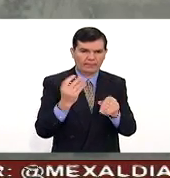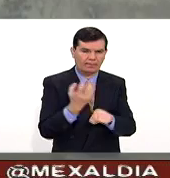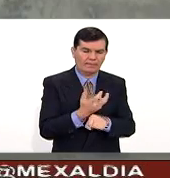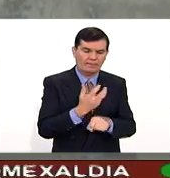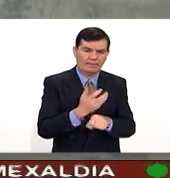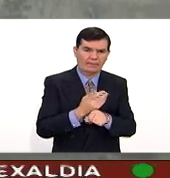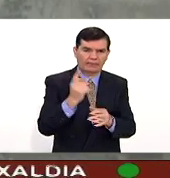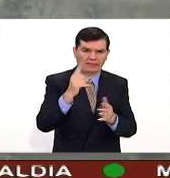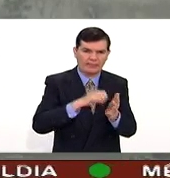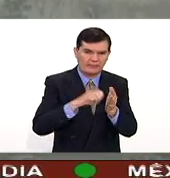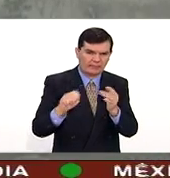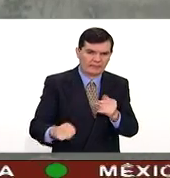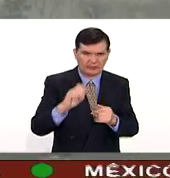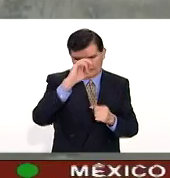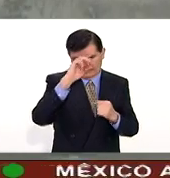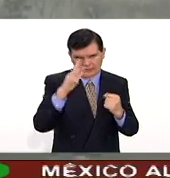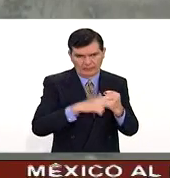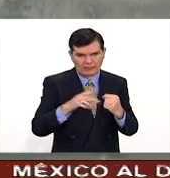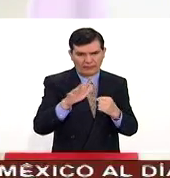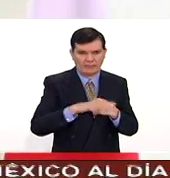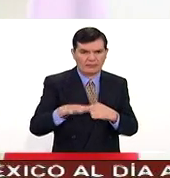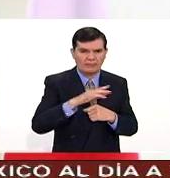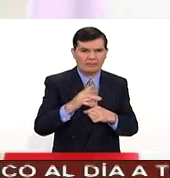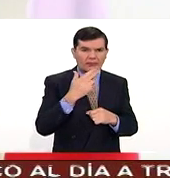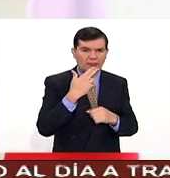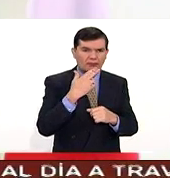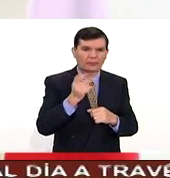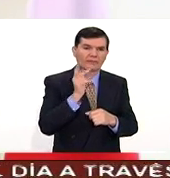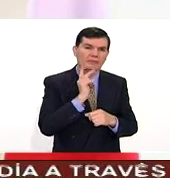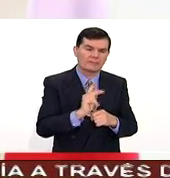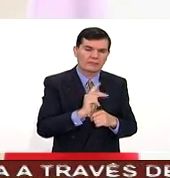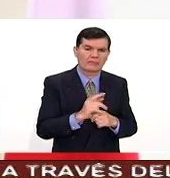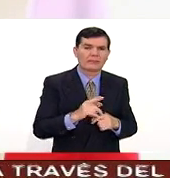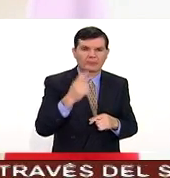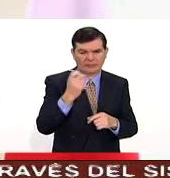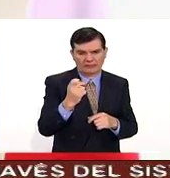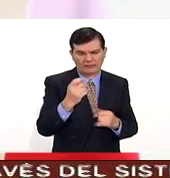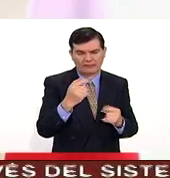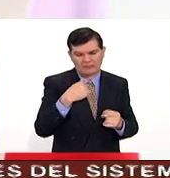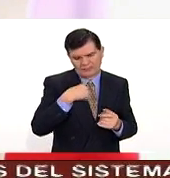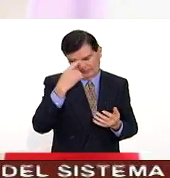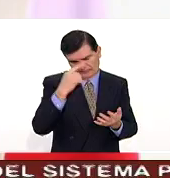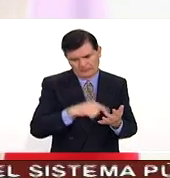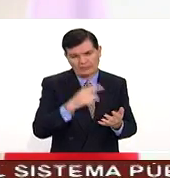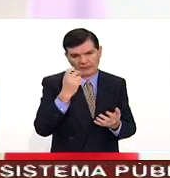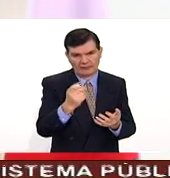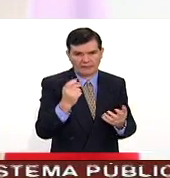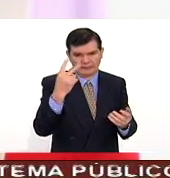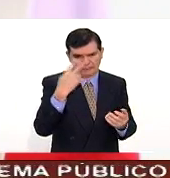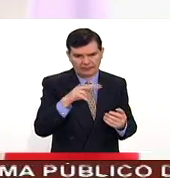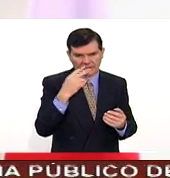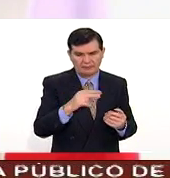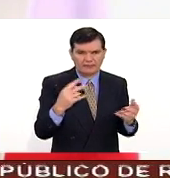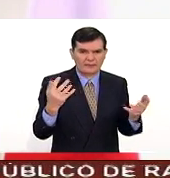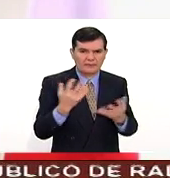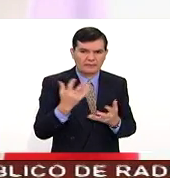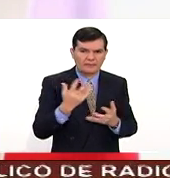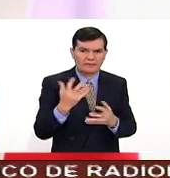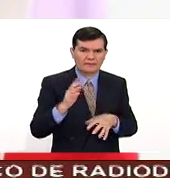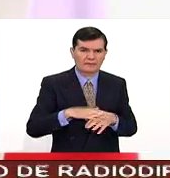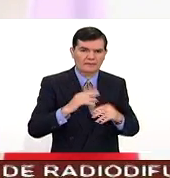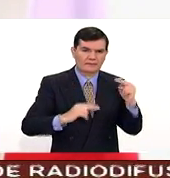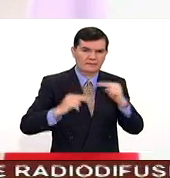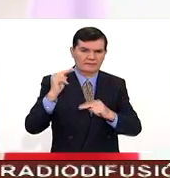por ejemplo, o la Unión Europea, sin tener que utilizar hidrocarburos. Yo creo que México en ese sentido pues está haciendo un papel a